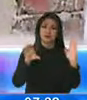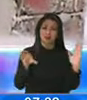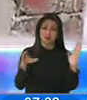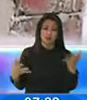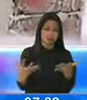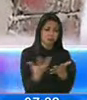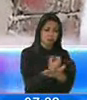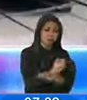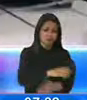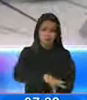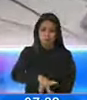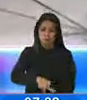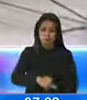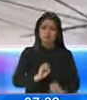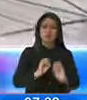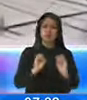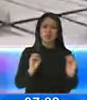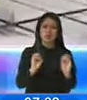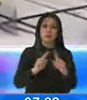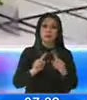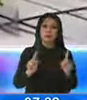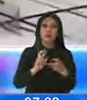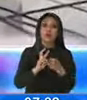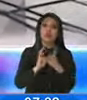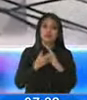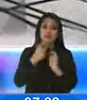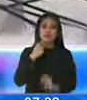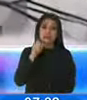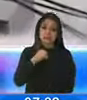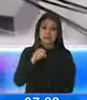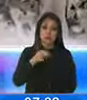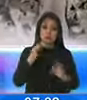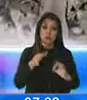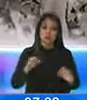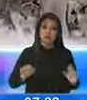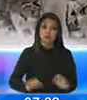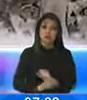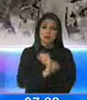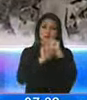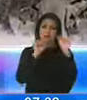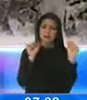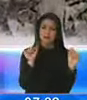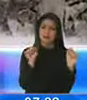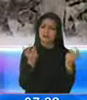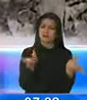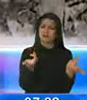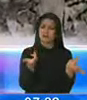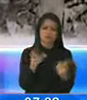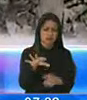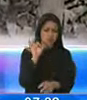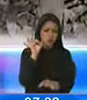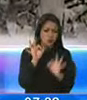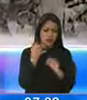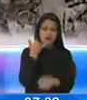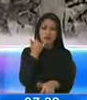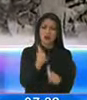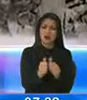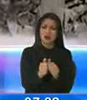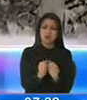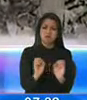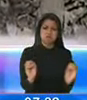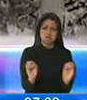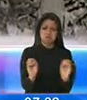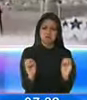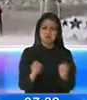llevaron nada de valor, aunque los vecinos aseguran que esa madrugada no fue posible encontrar el teléfono celular de